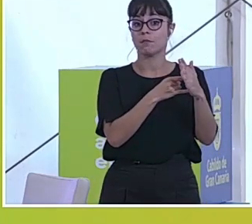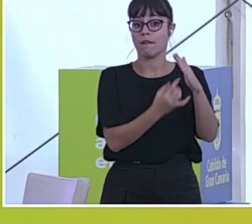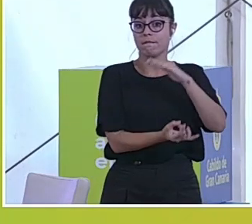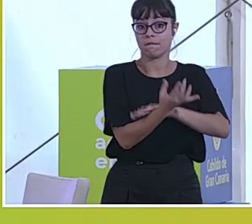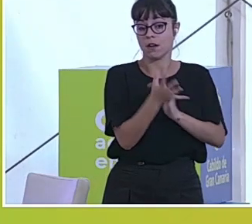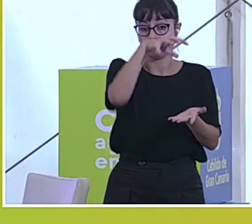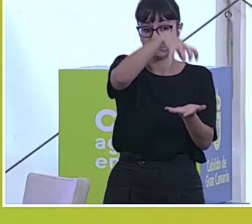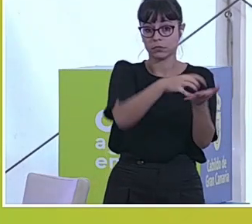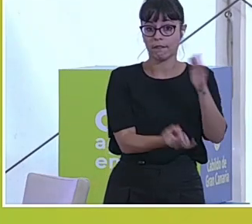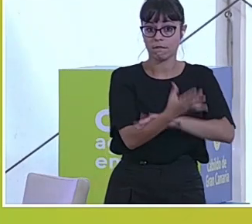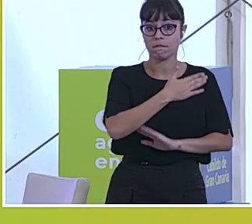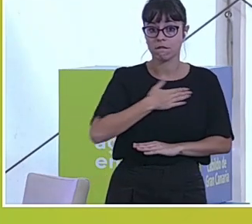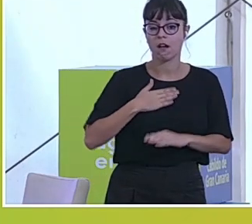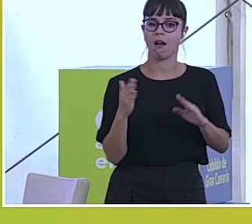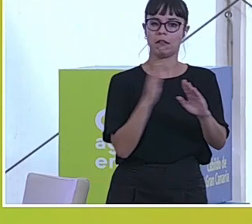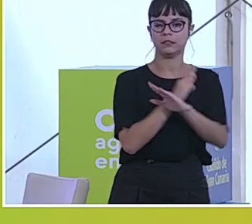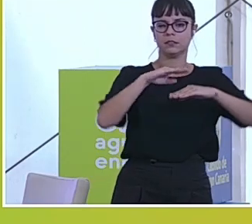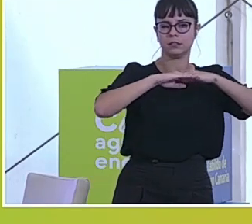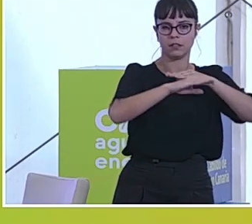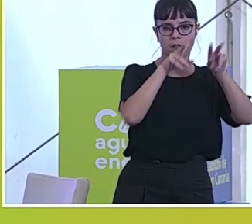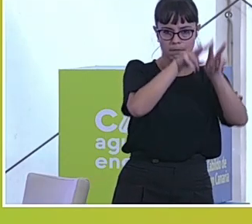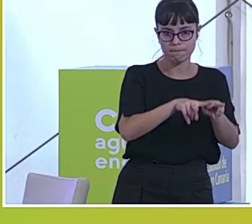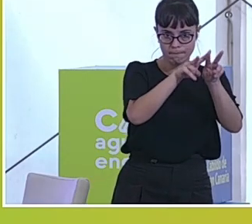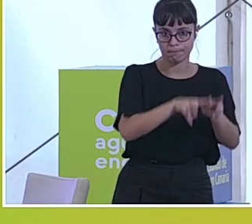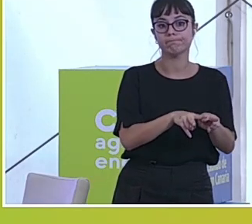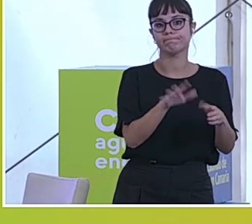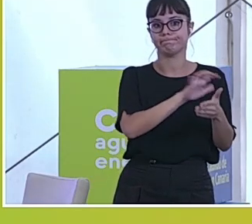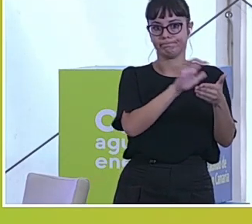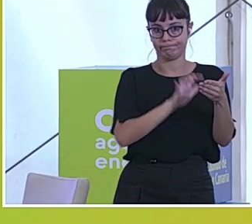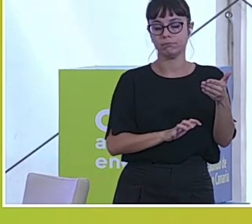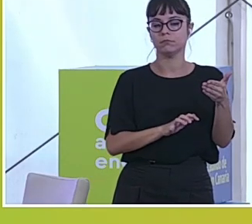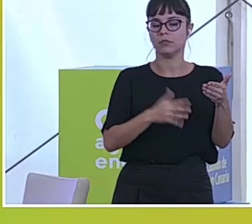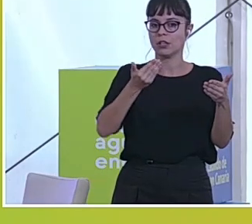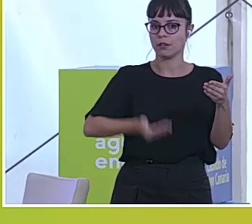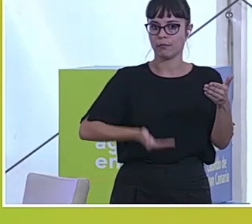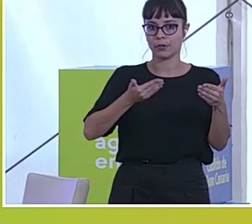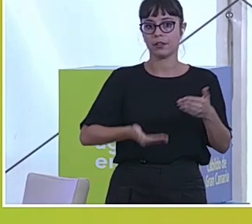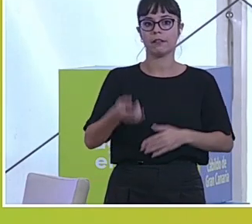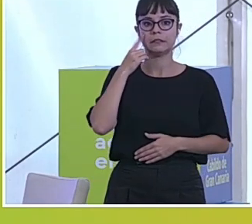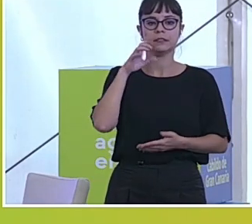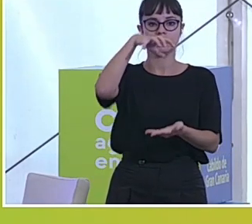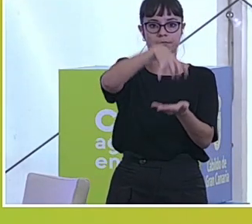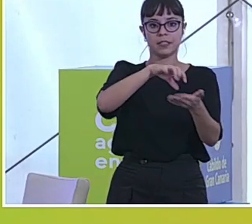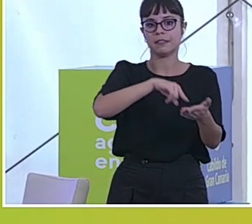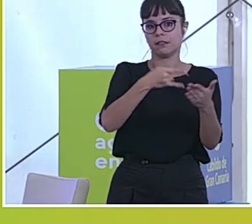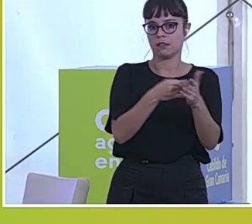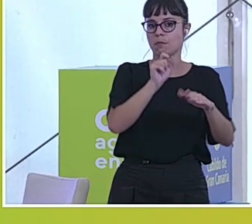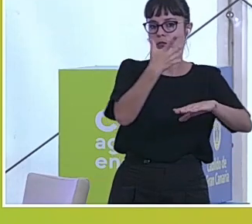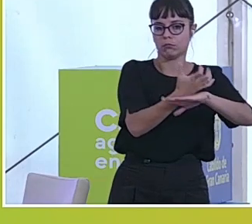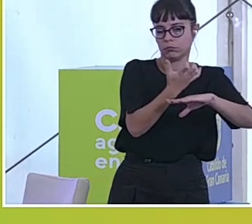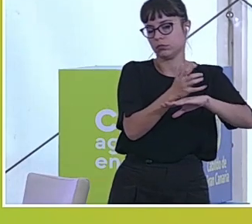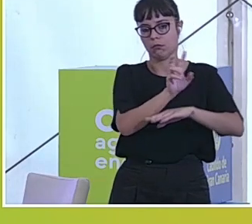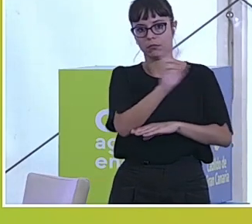estabilidad. Esos estudios de estabilidad son fundamentales. Te permite valorar no solamente el comportamiento del sistema, sino verificar si